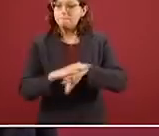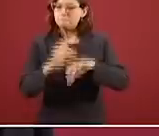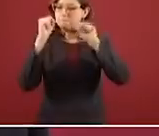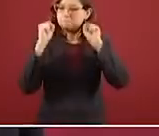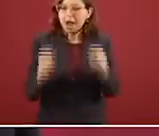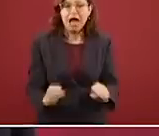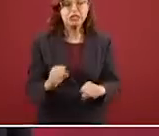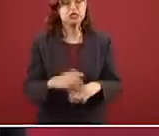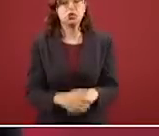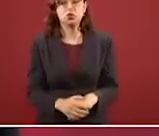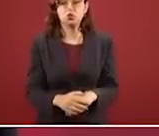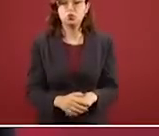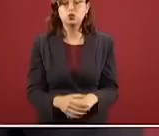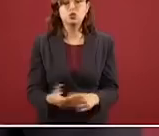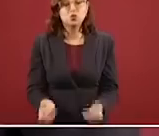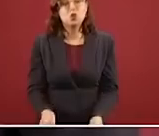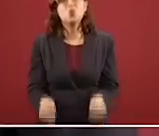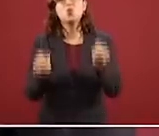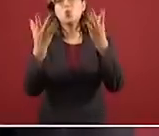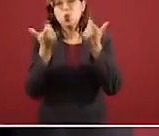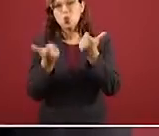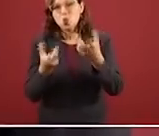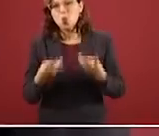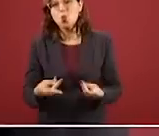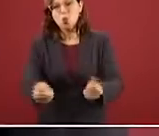seguridad. ¿Cuánto cuesta eso?